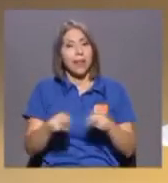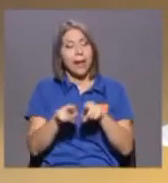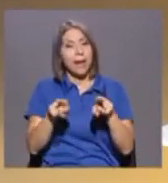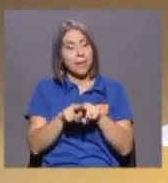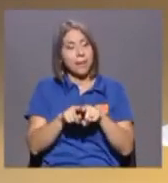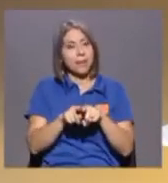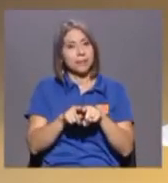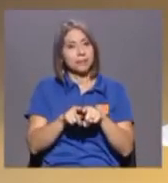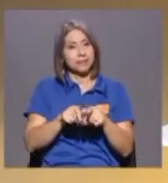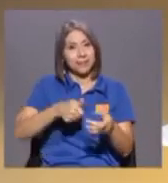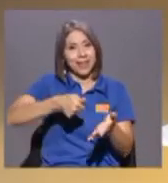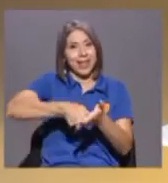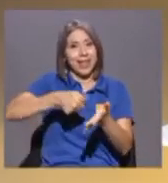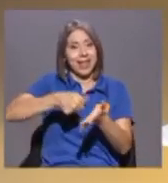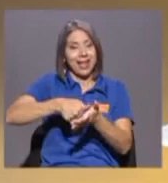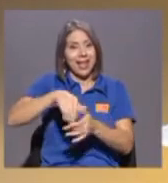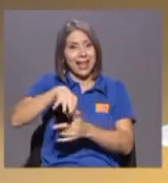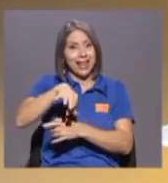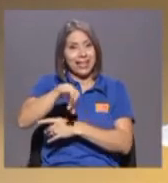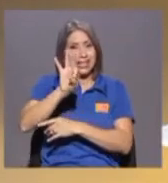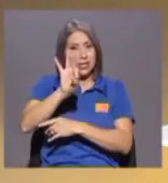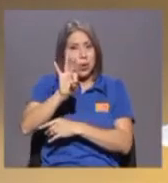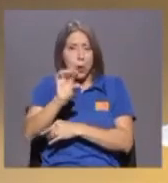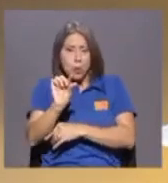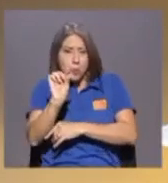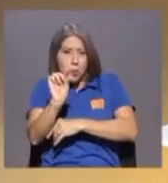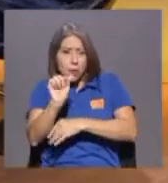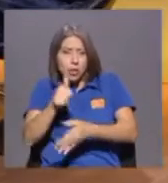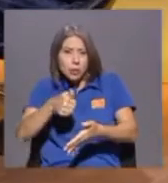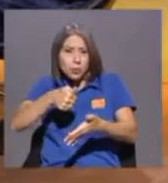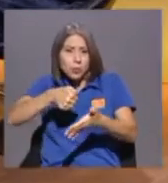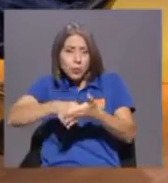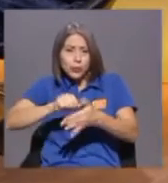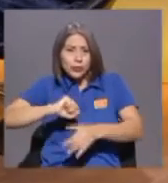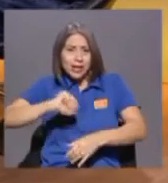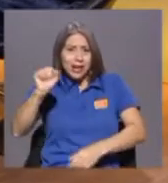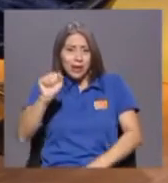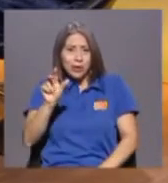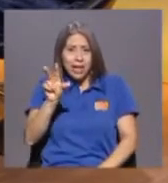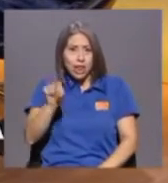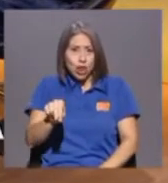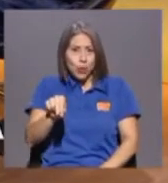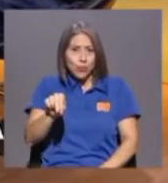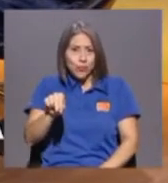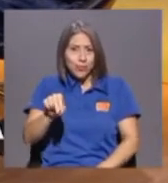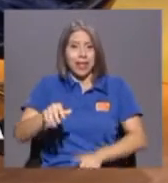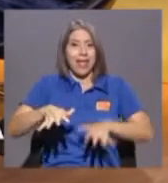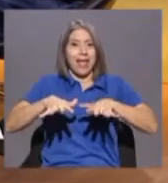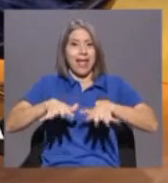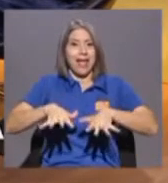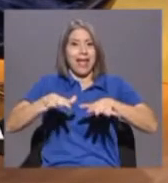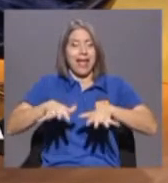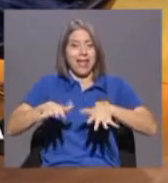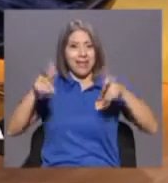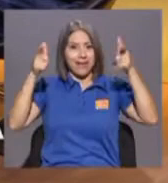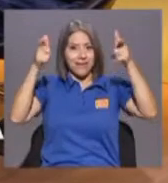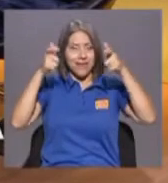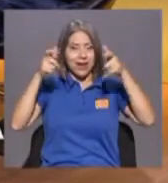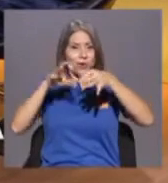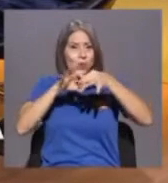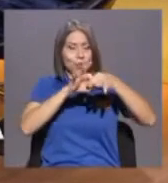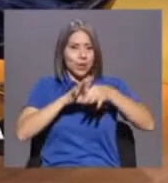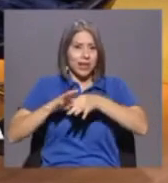elección estrechamente ganada por el no en el Reino Unido, que eran